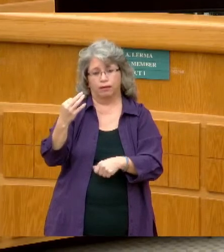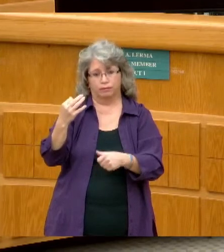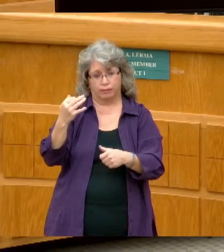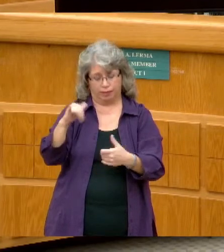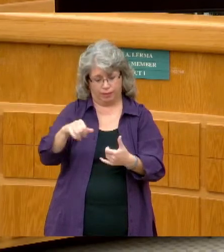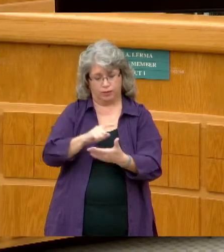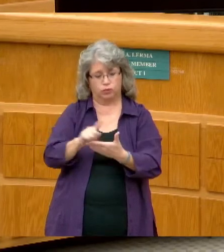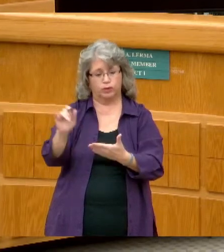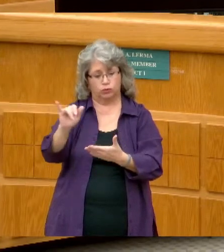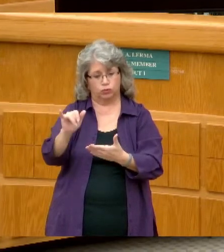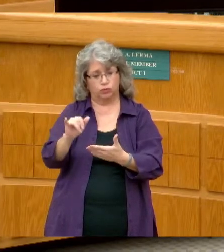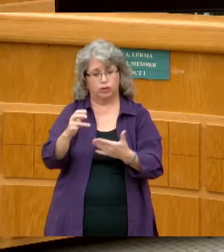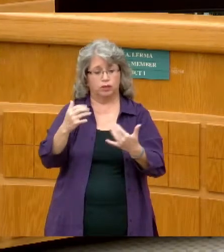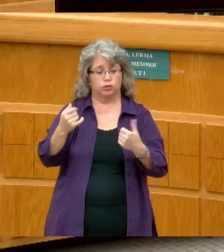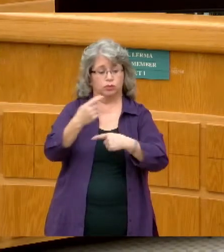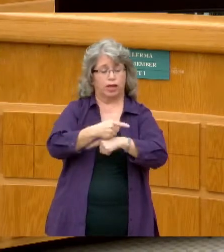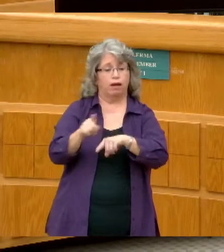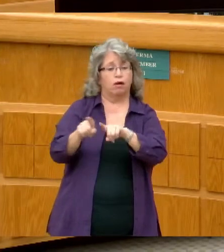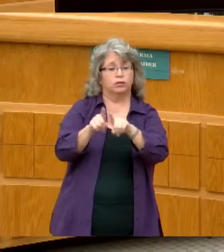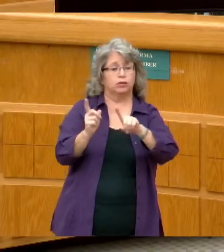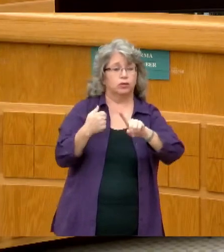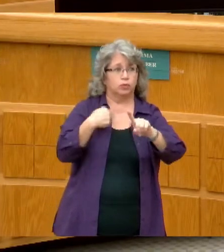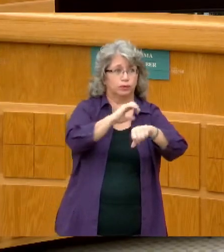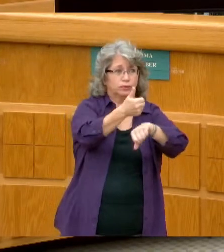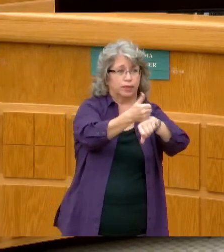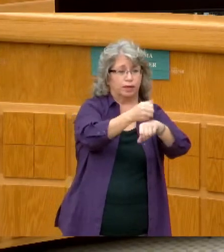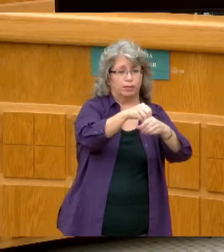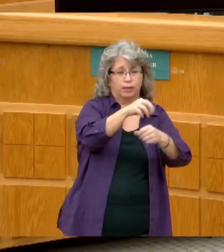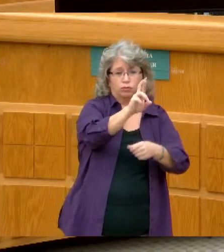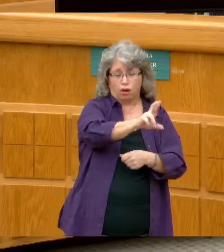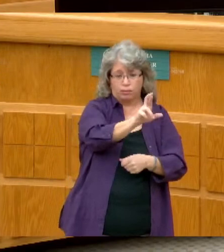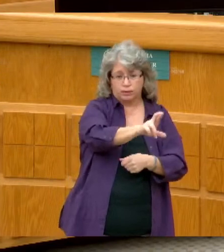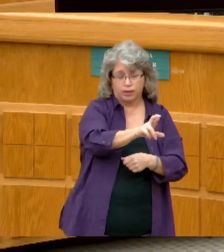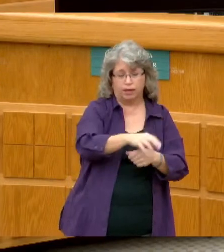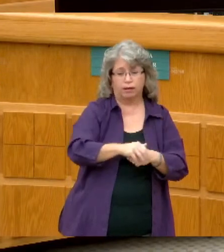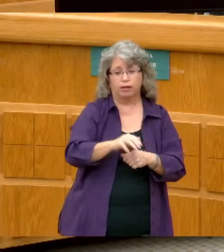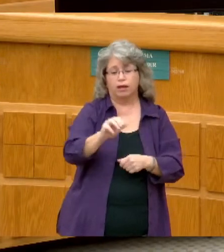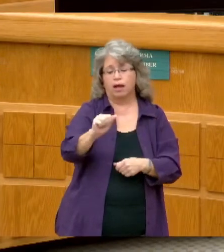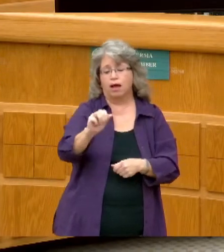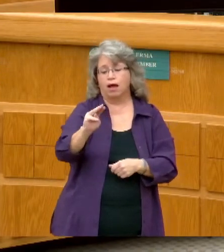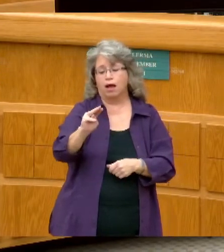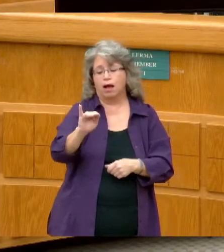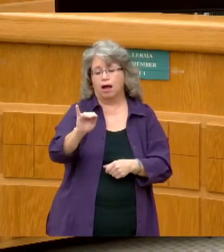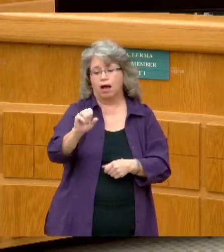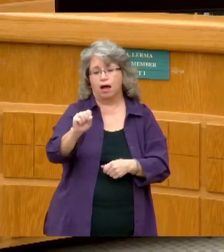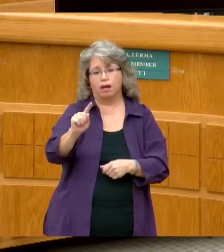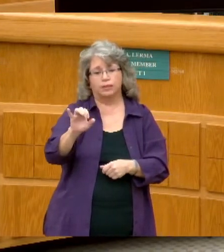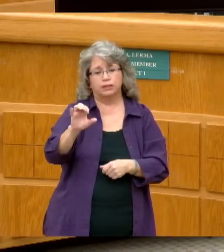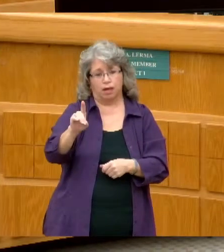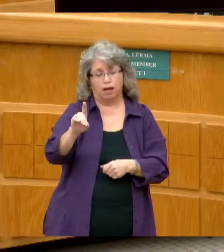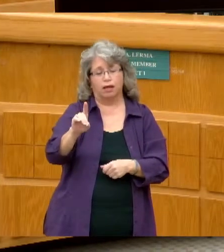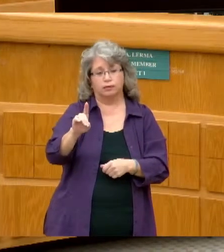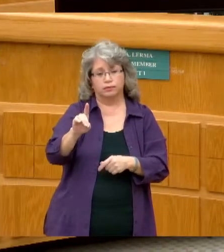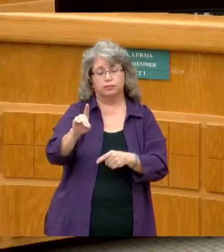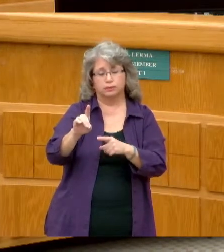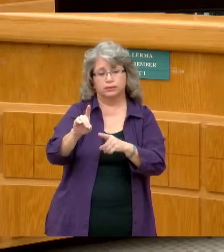Robstown. Also Amistad, the FQHC, is also testing as well by appointment only.